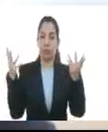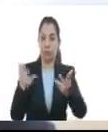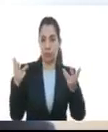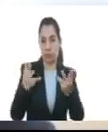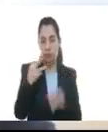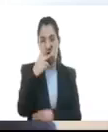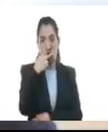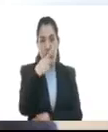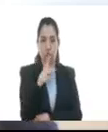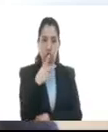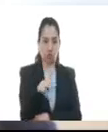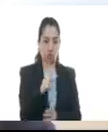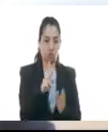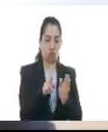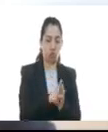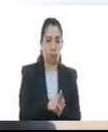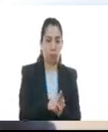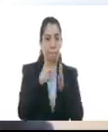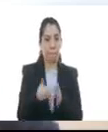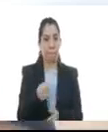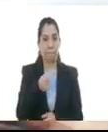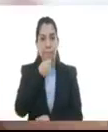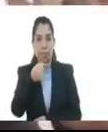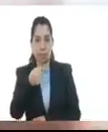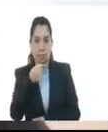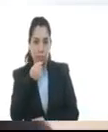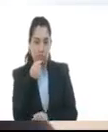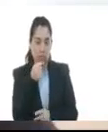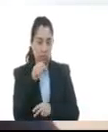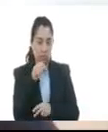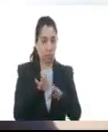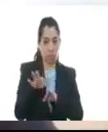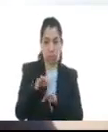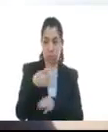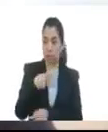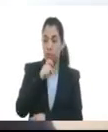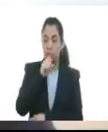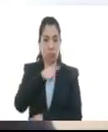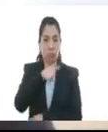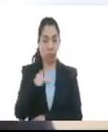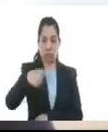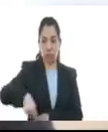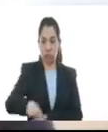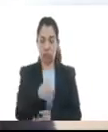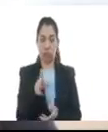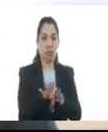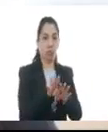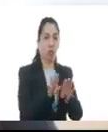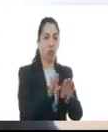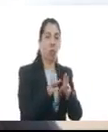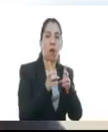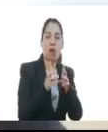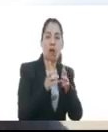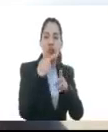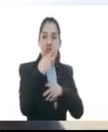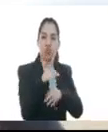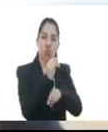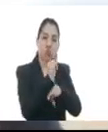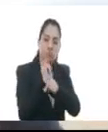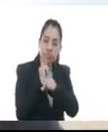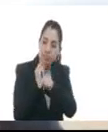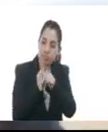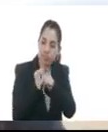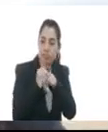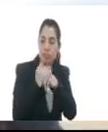además no solo para desarrollar la investigación, un poco como decía Scarlett, como también mencionaba